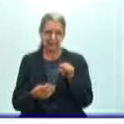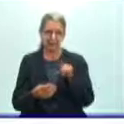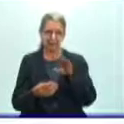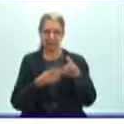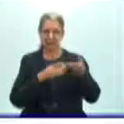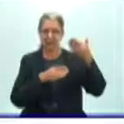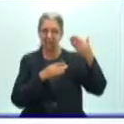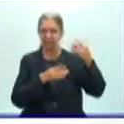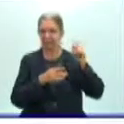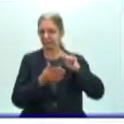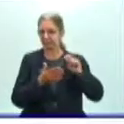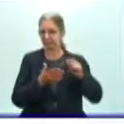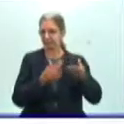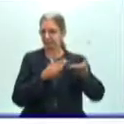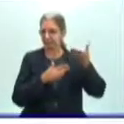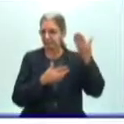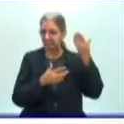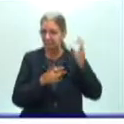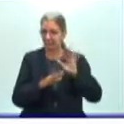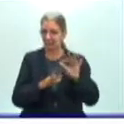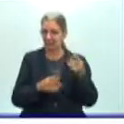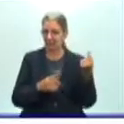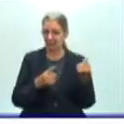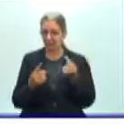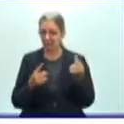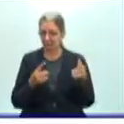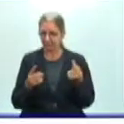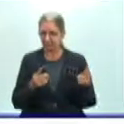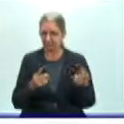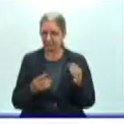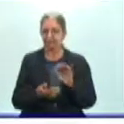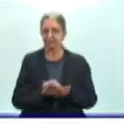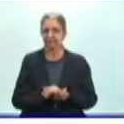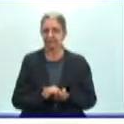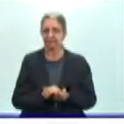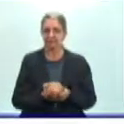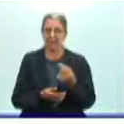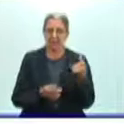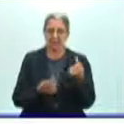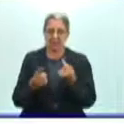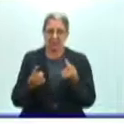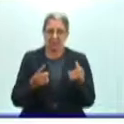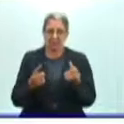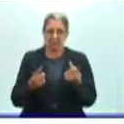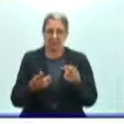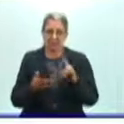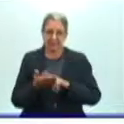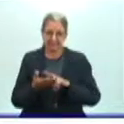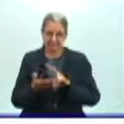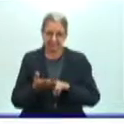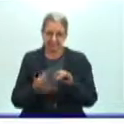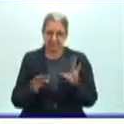plantear en cada caso. Y observamos que a cada miembro de esta igualdad